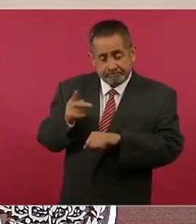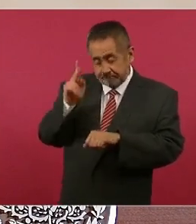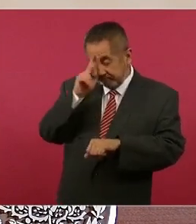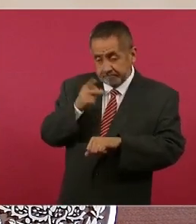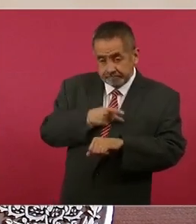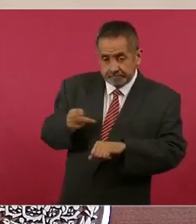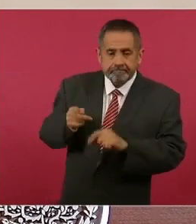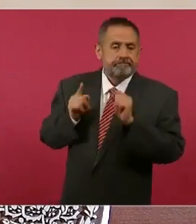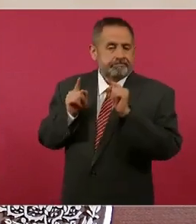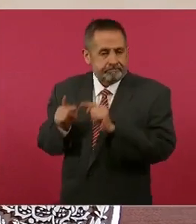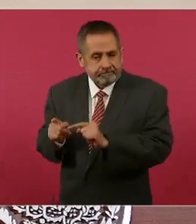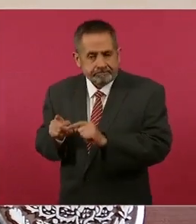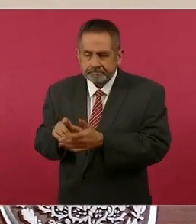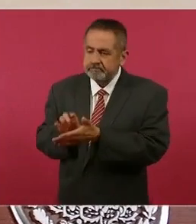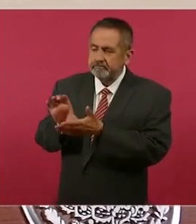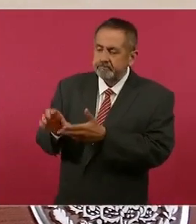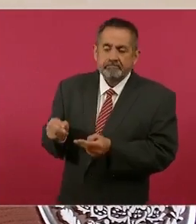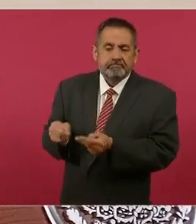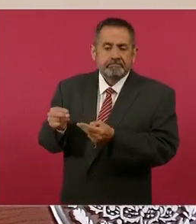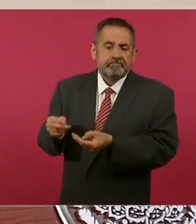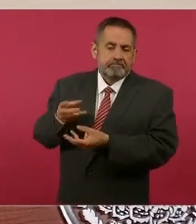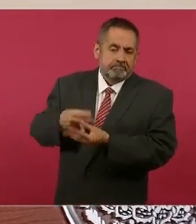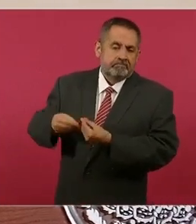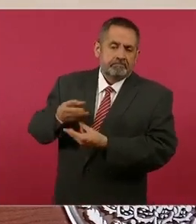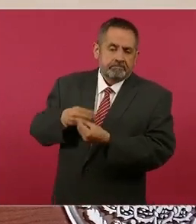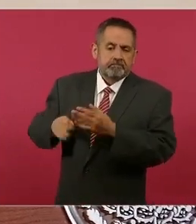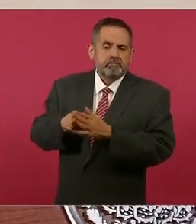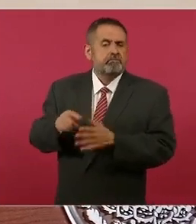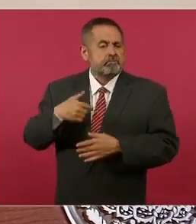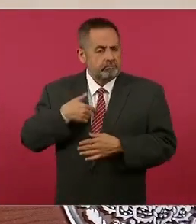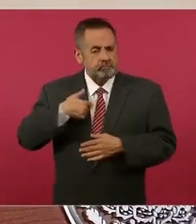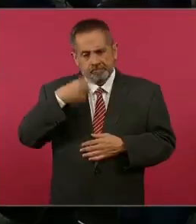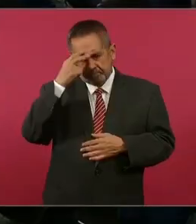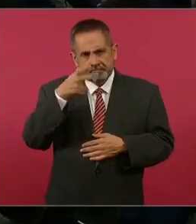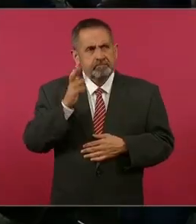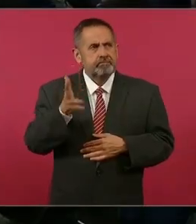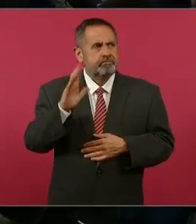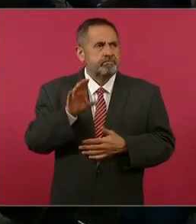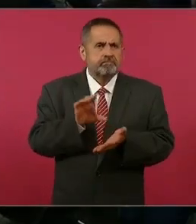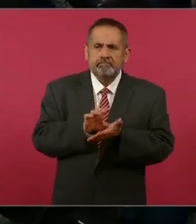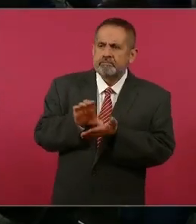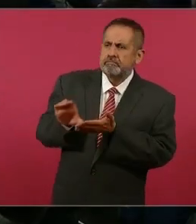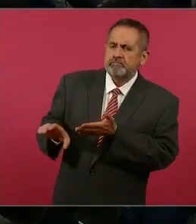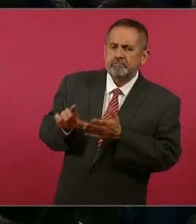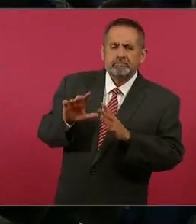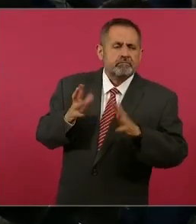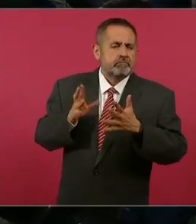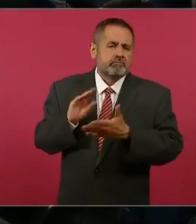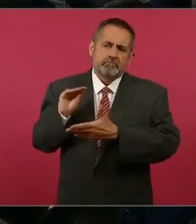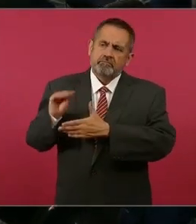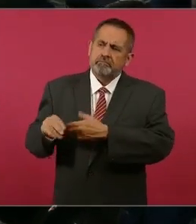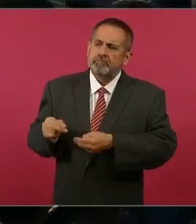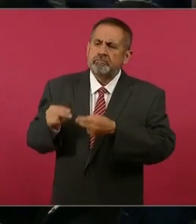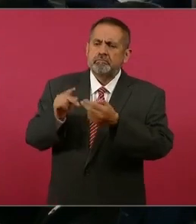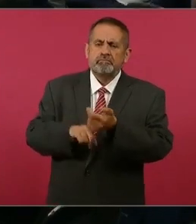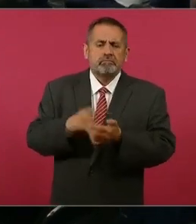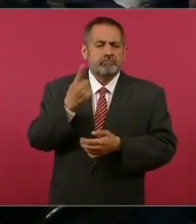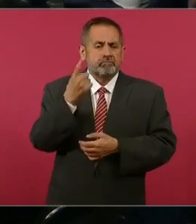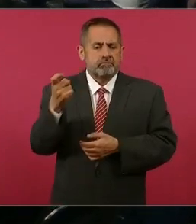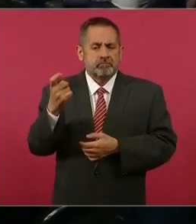Nosotros ya estamos invirtiendo alrededor de $150 millones